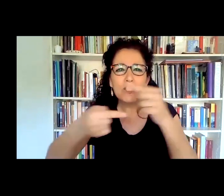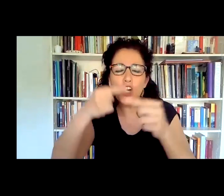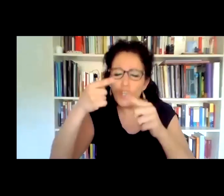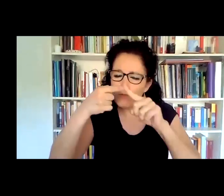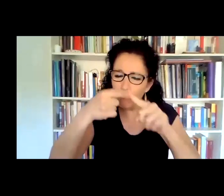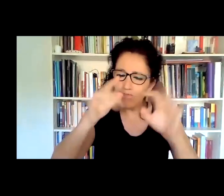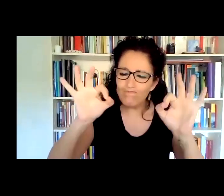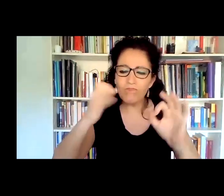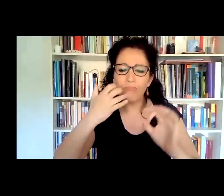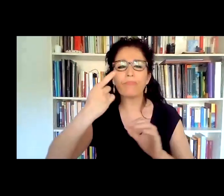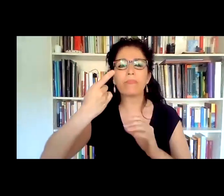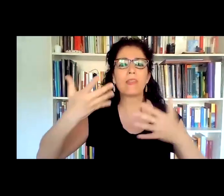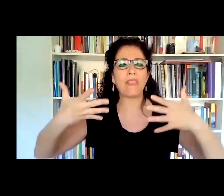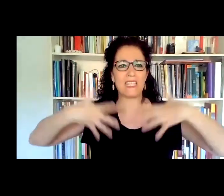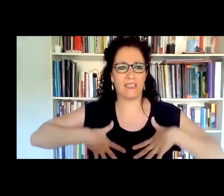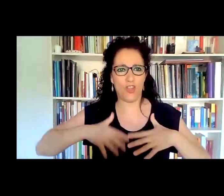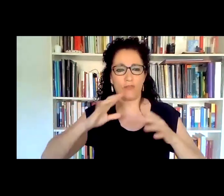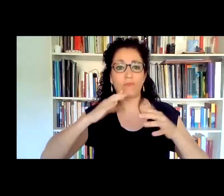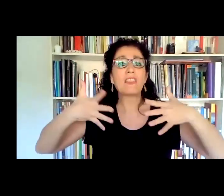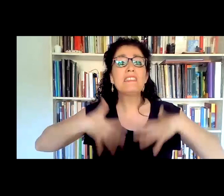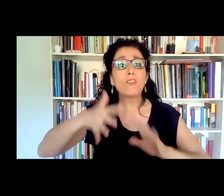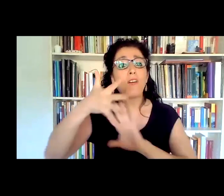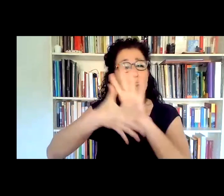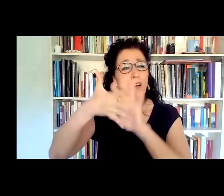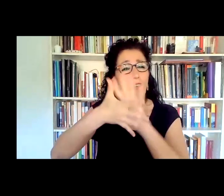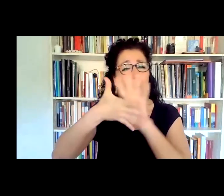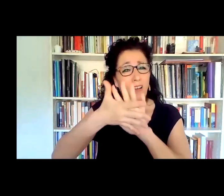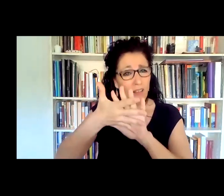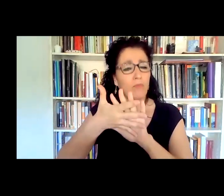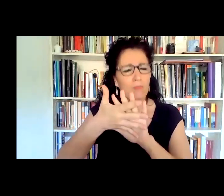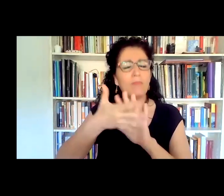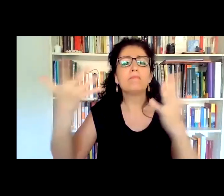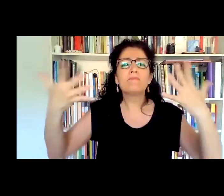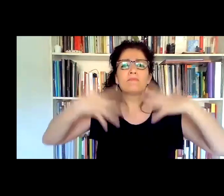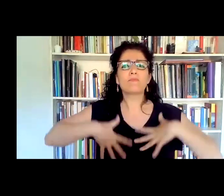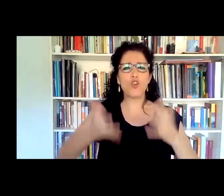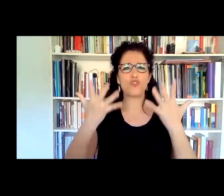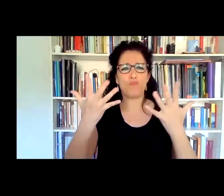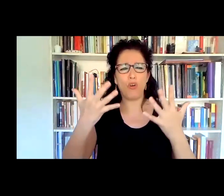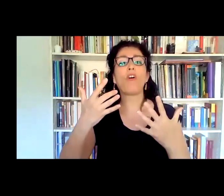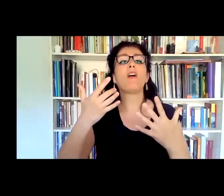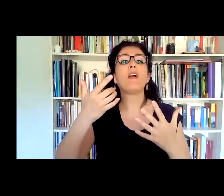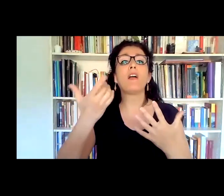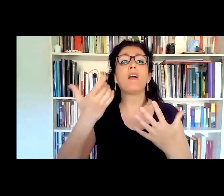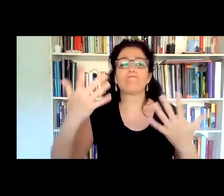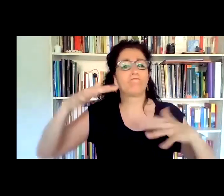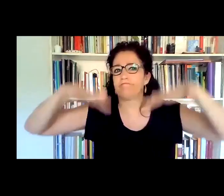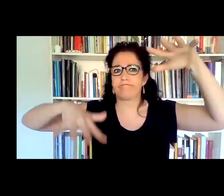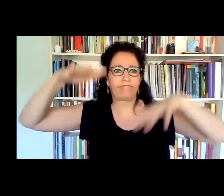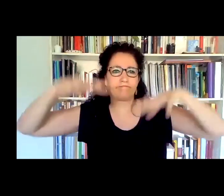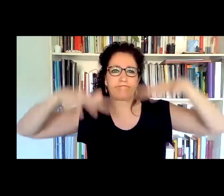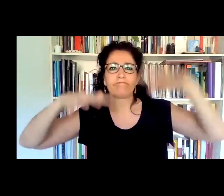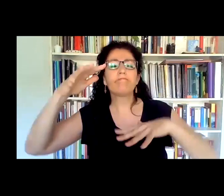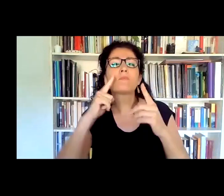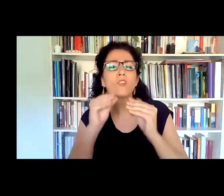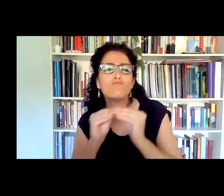En el punto de transmisión intergeneracional, cabe destacar, cuando hablamos de adquisición de la lengua de signos española, cómo